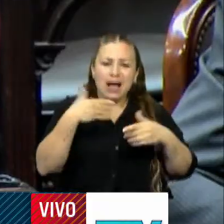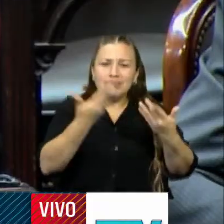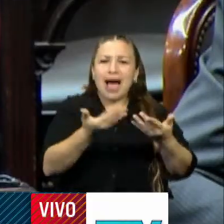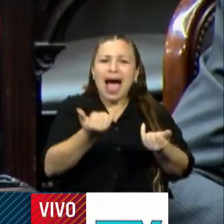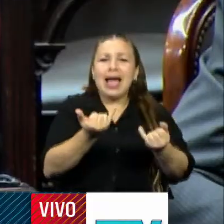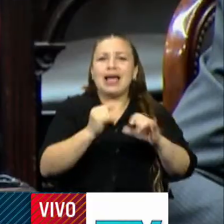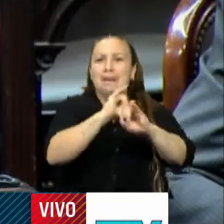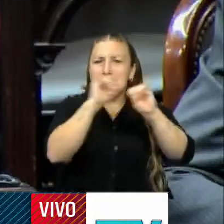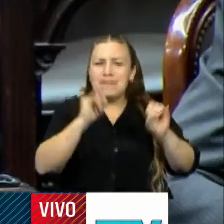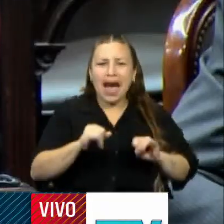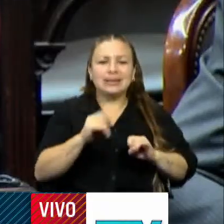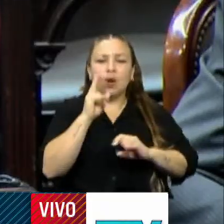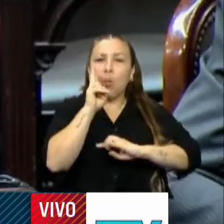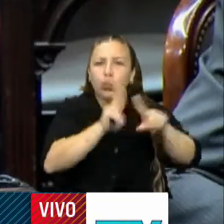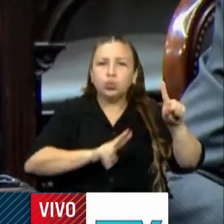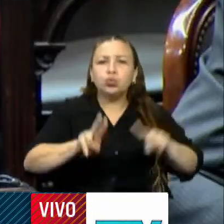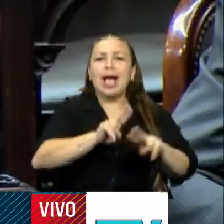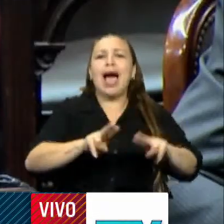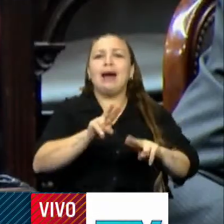reconciliación sean un motivo